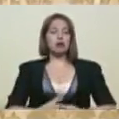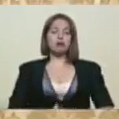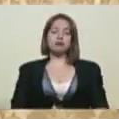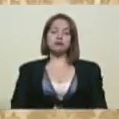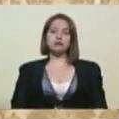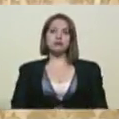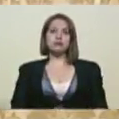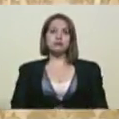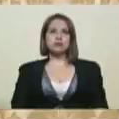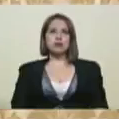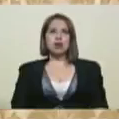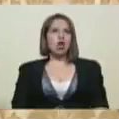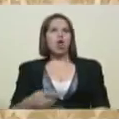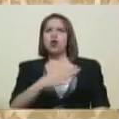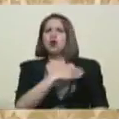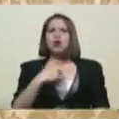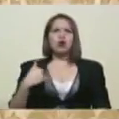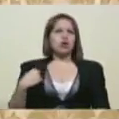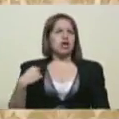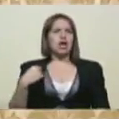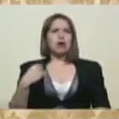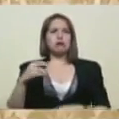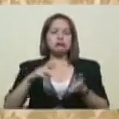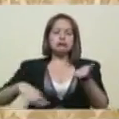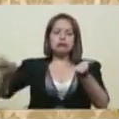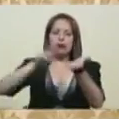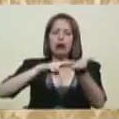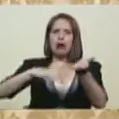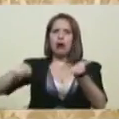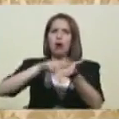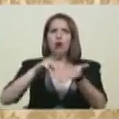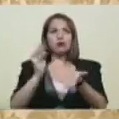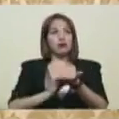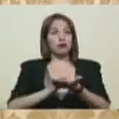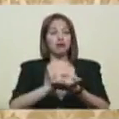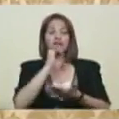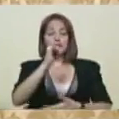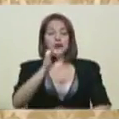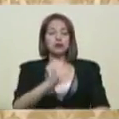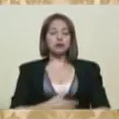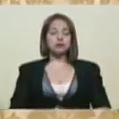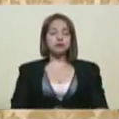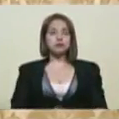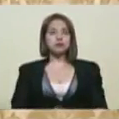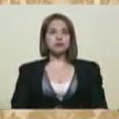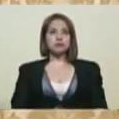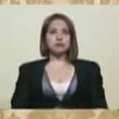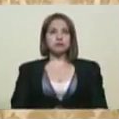No quiero que se repita con ningún compañero. Javier Nichirinos, La Noticia.